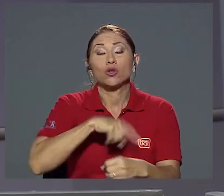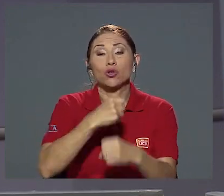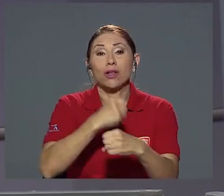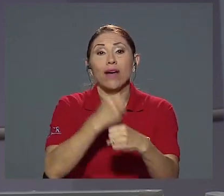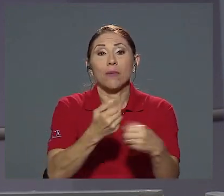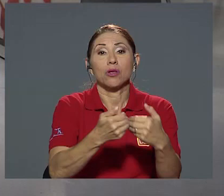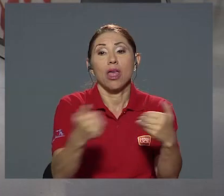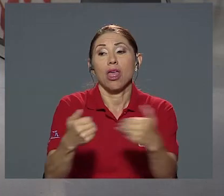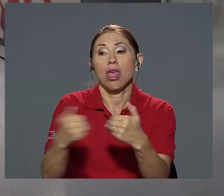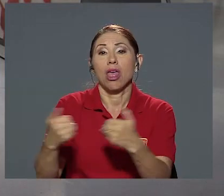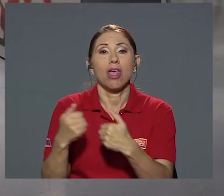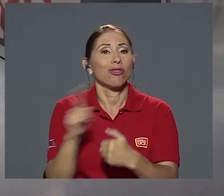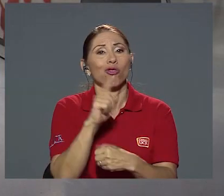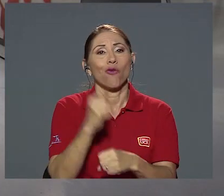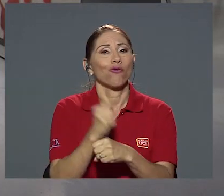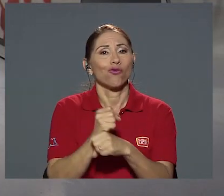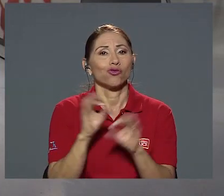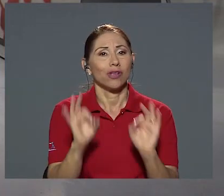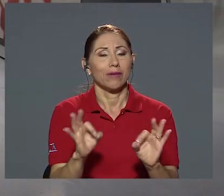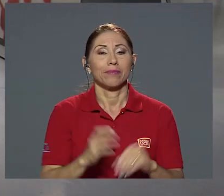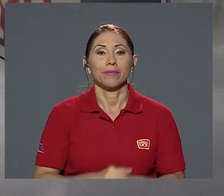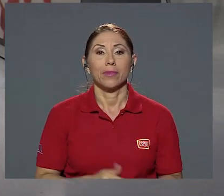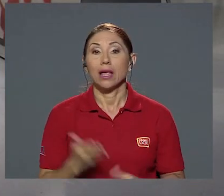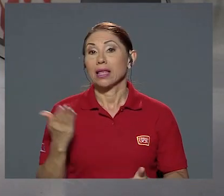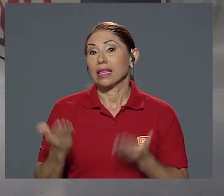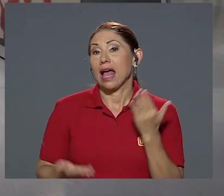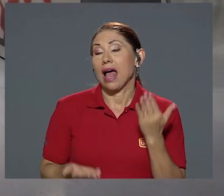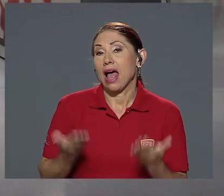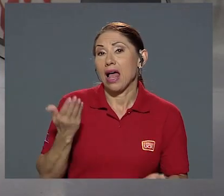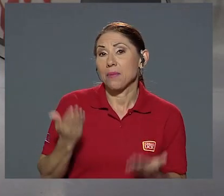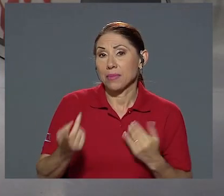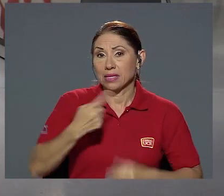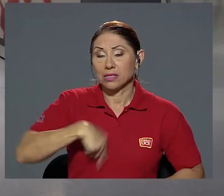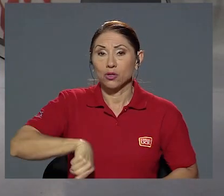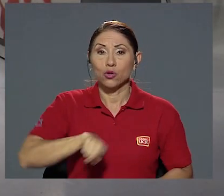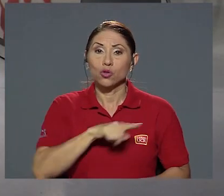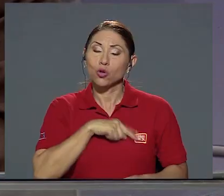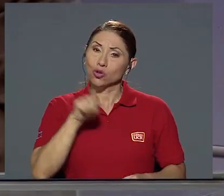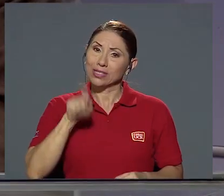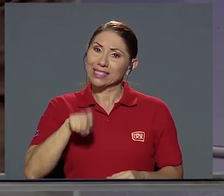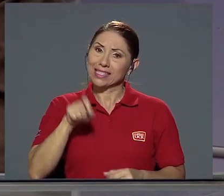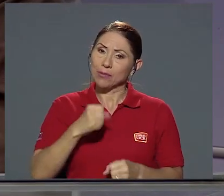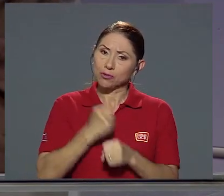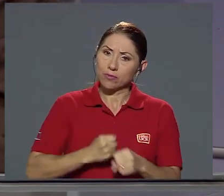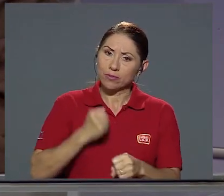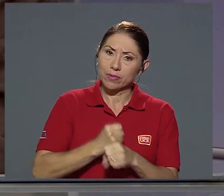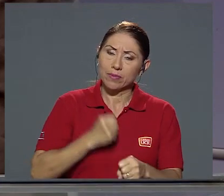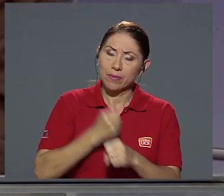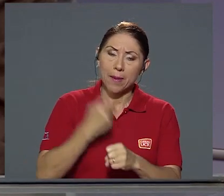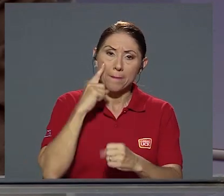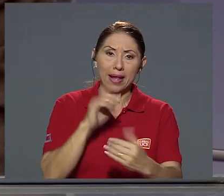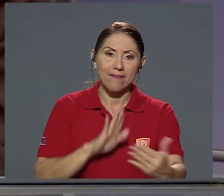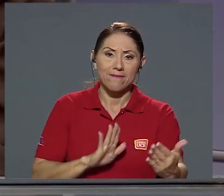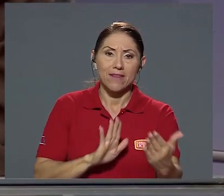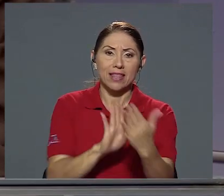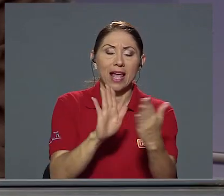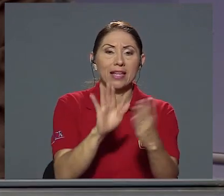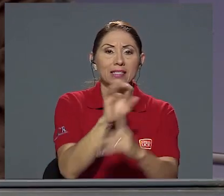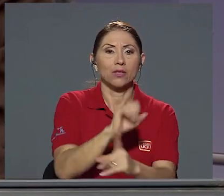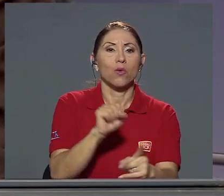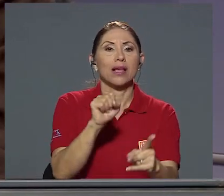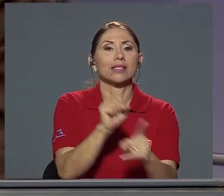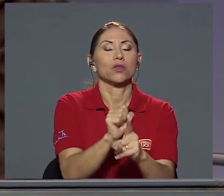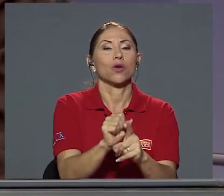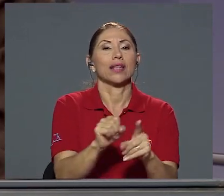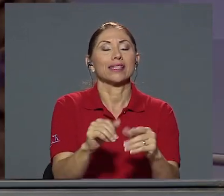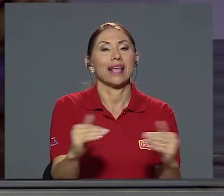funciona. O quizás los márgenes de maniobra que tenemos para enfrentar dinámicas que muchas de ellas son de carácter